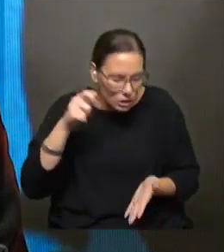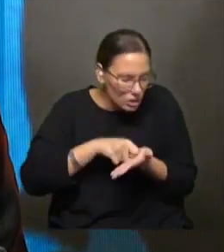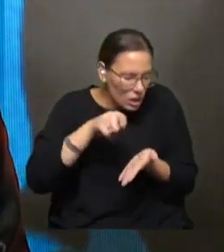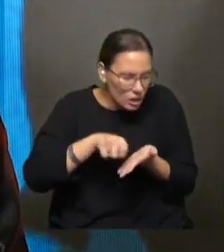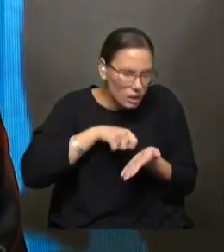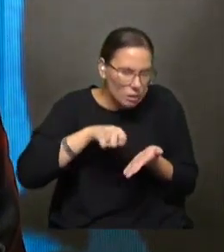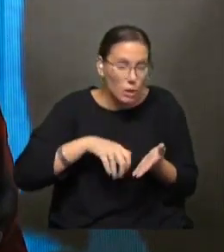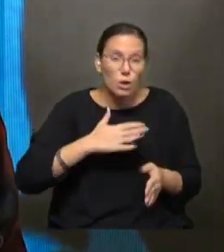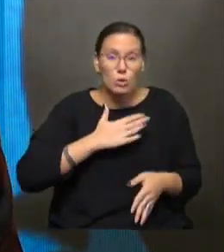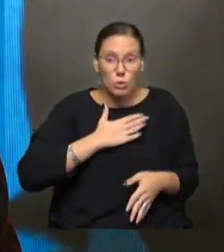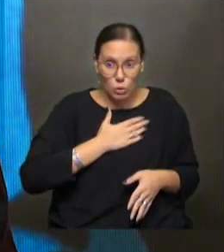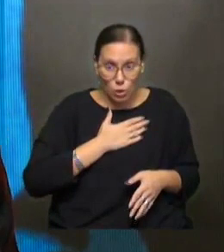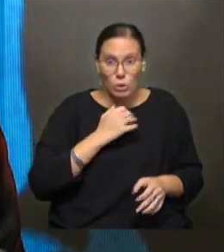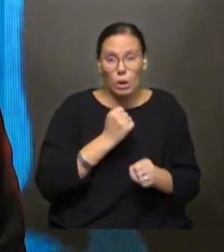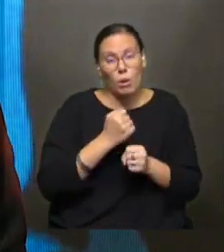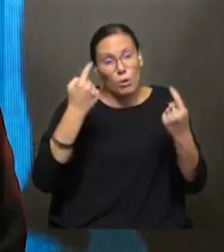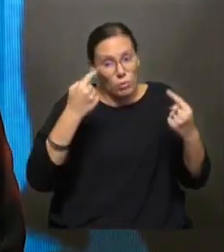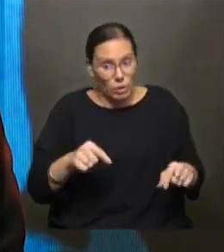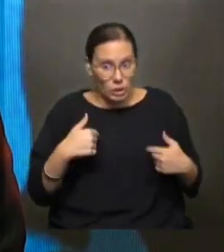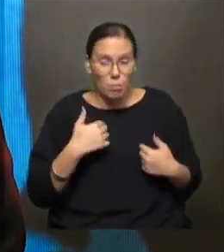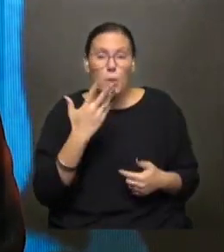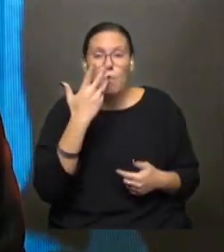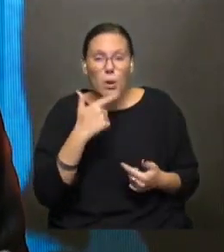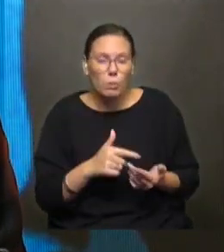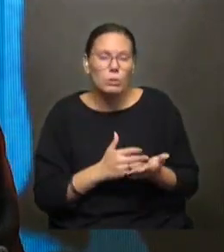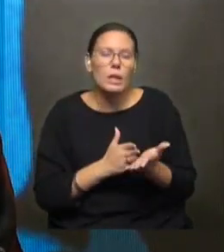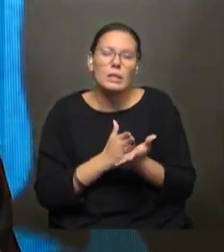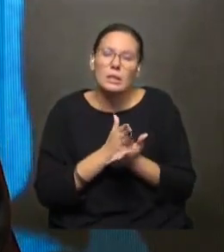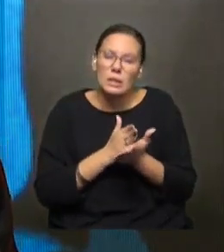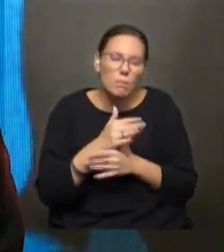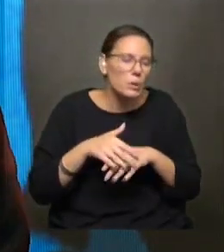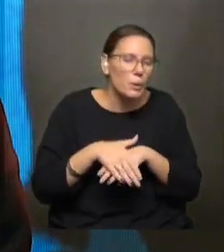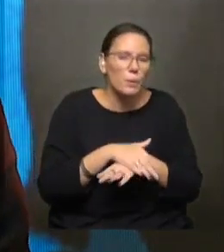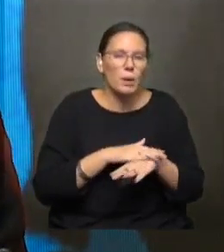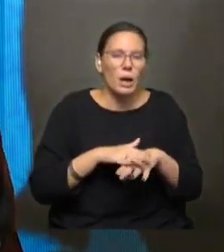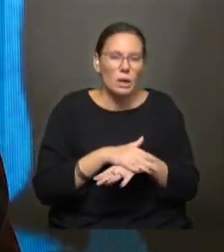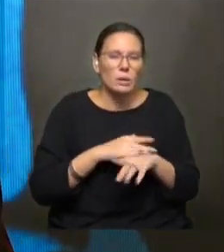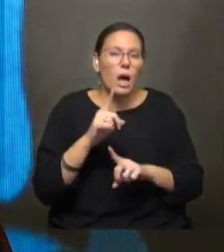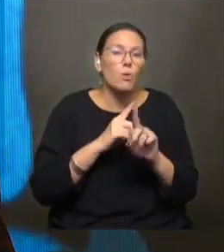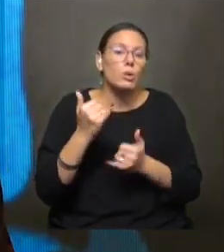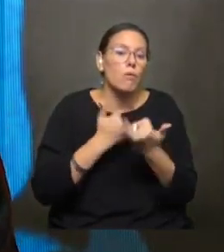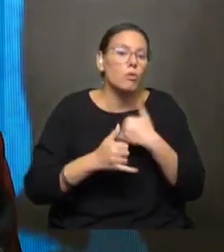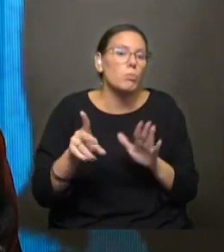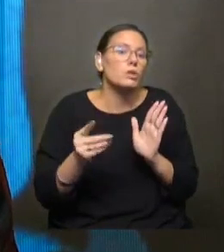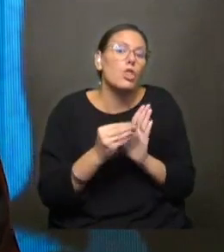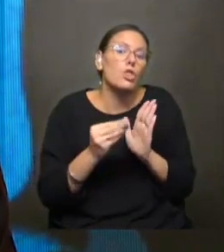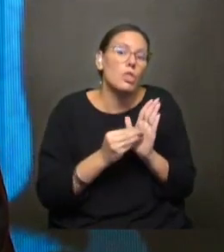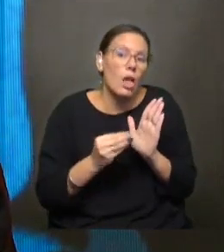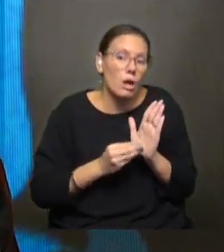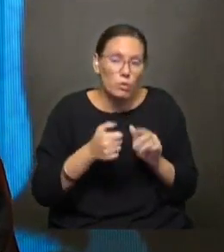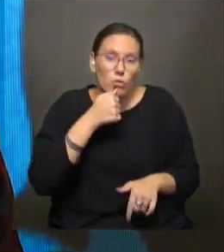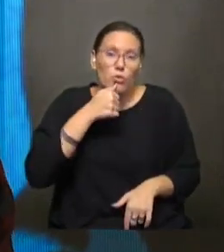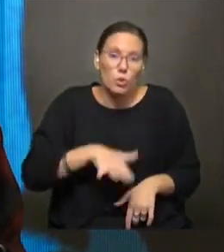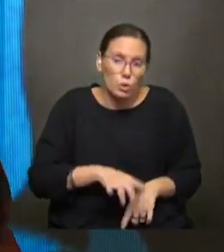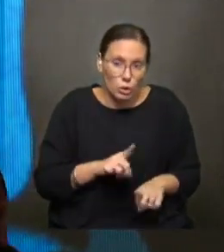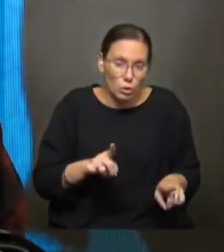en mi caso yo trabajo de otra manera a mí me gusta siempre tener una base en algún dato histórico Aunque más no sea una